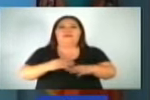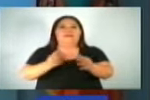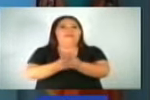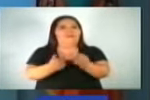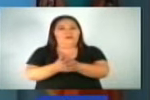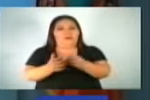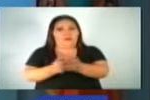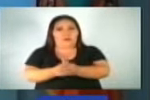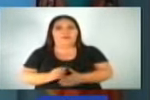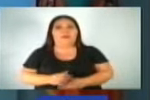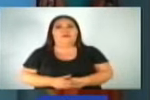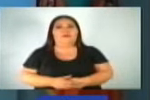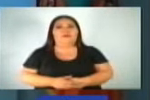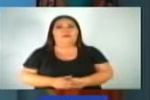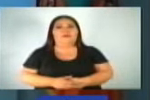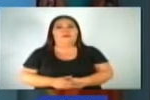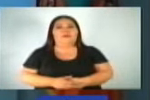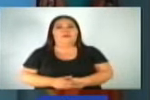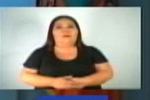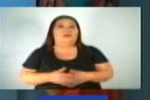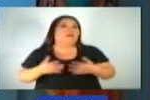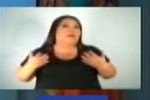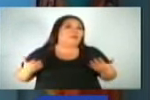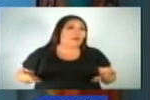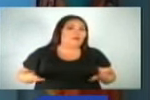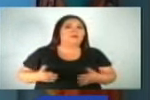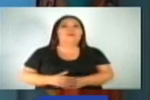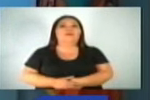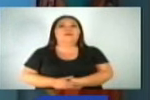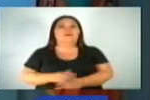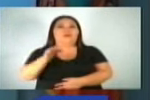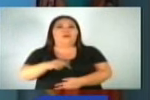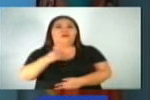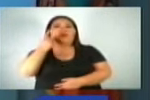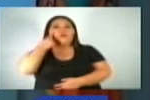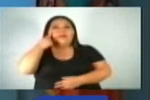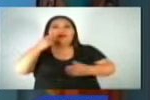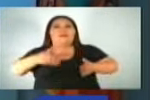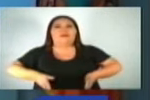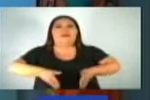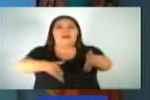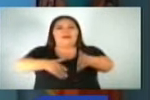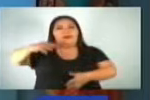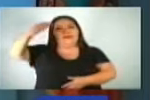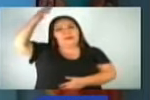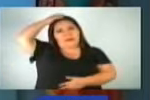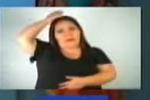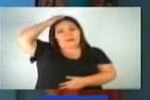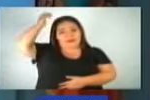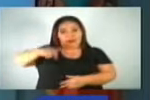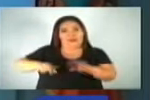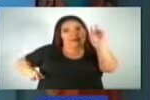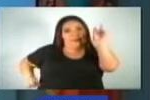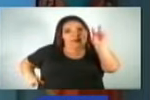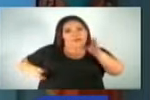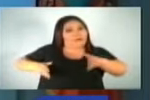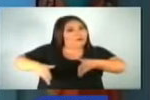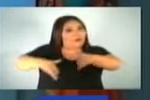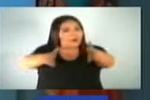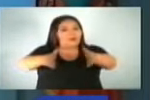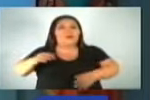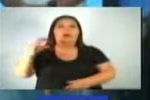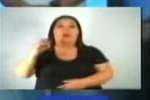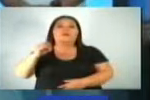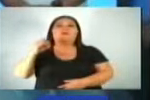incidentes en estas principales calles. Si hablamos, una de estas es Los Chorros, que conecta entre San Salvador y el occidente del